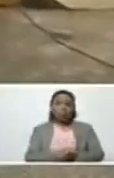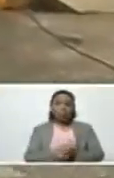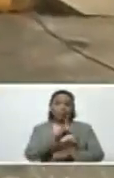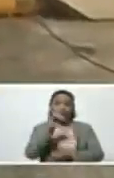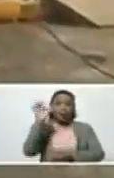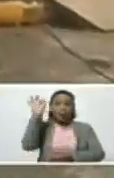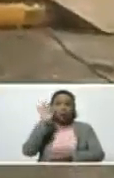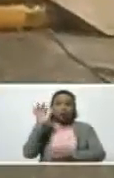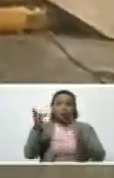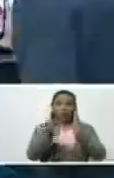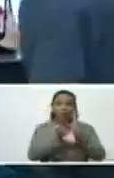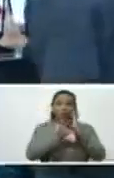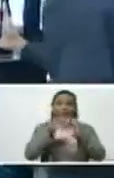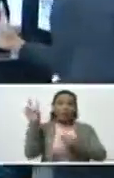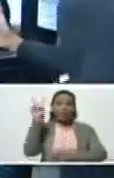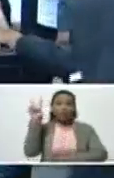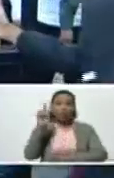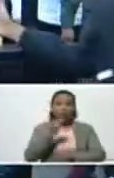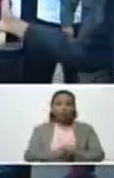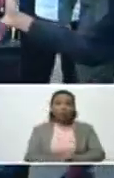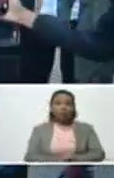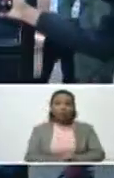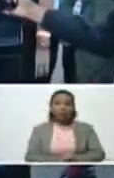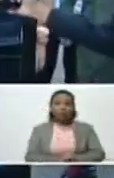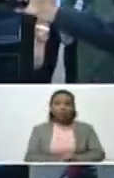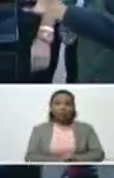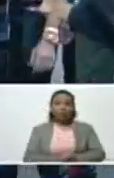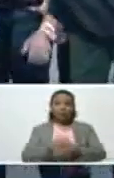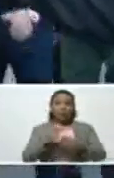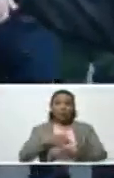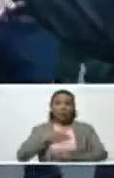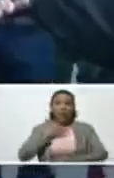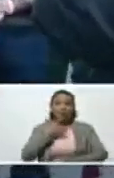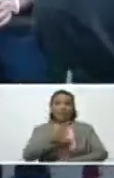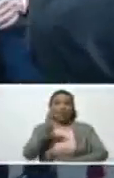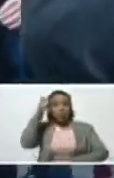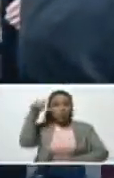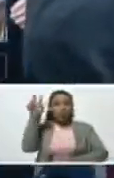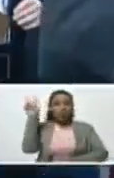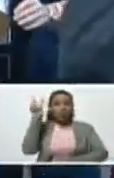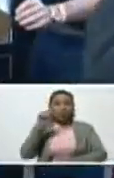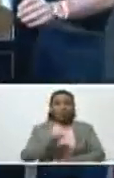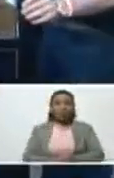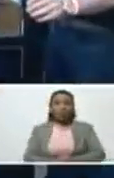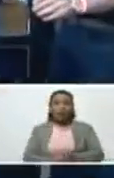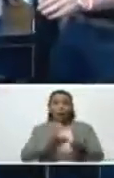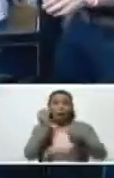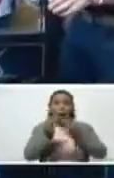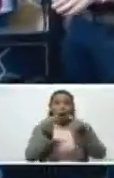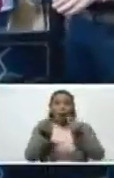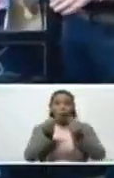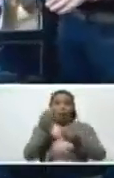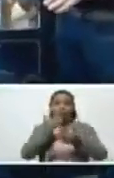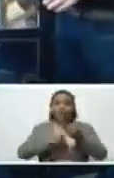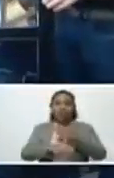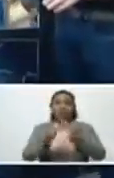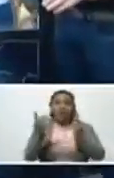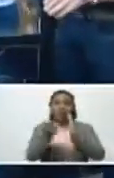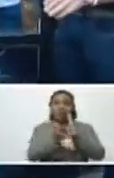100% tecnología venezolana, Pradelli. ¿Qué le puedes decir al pueblo de Venezuela de cómo estamos avanzando en la